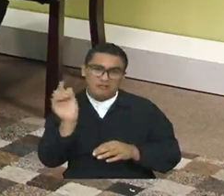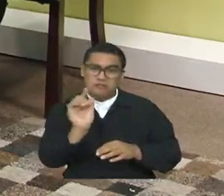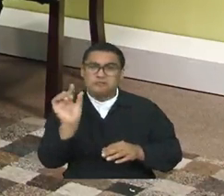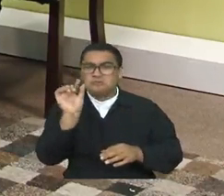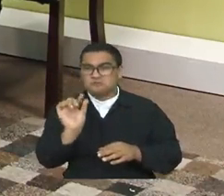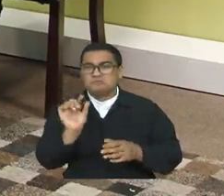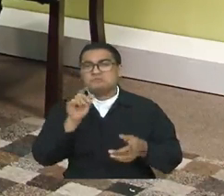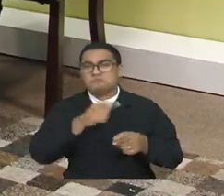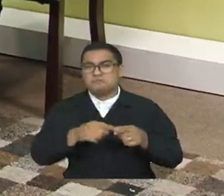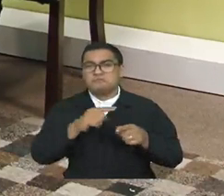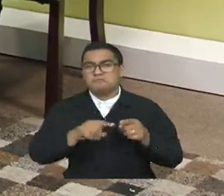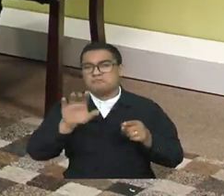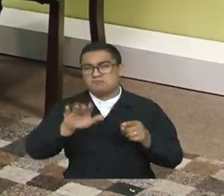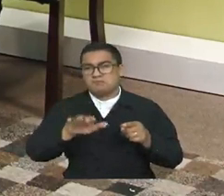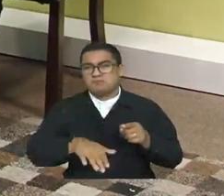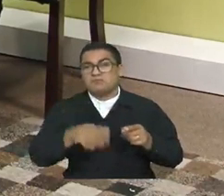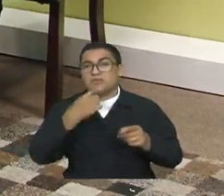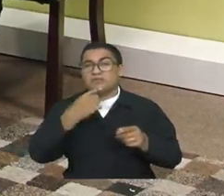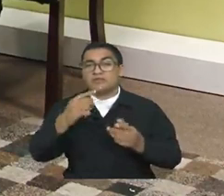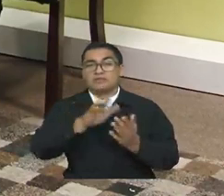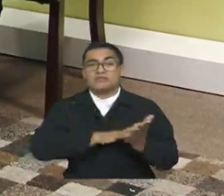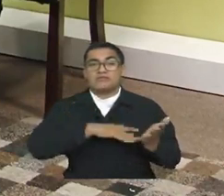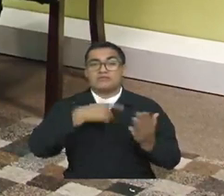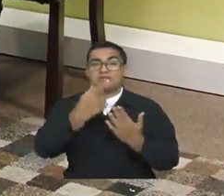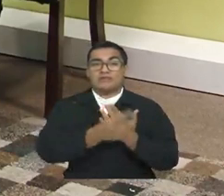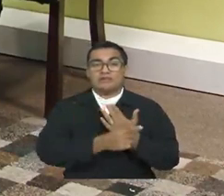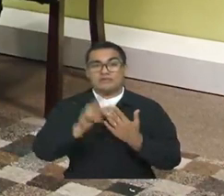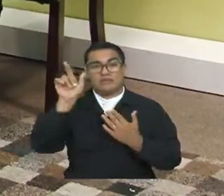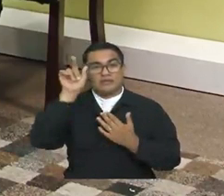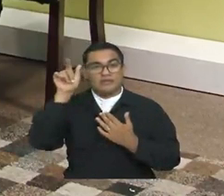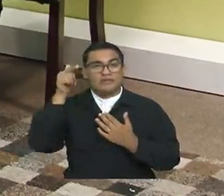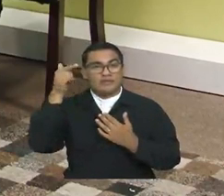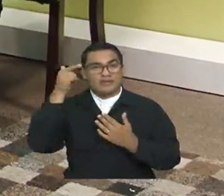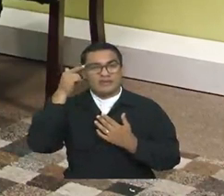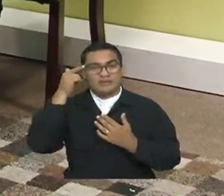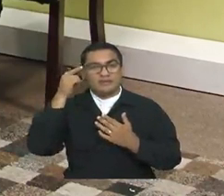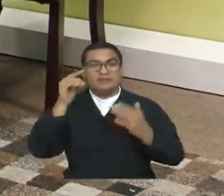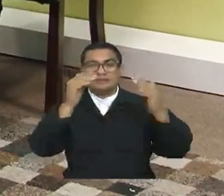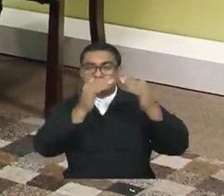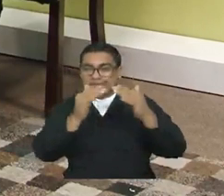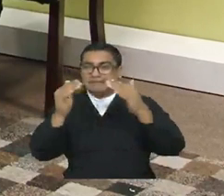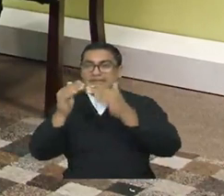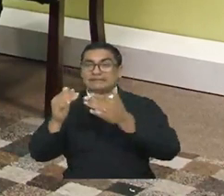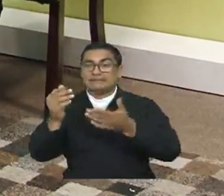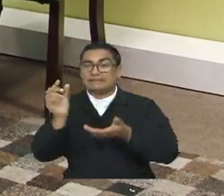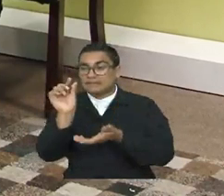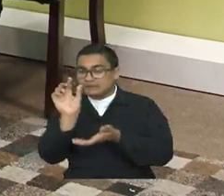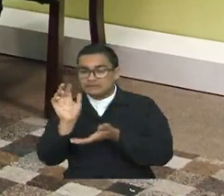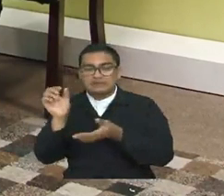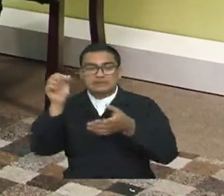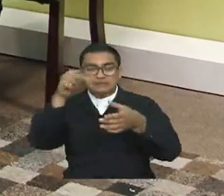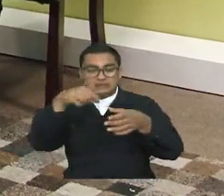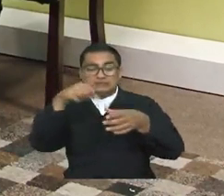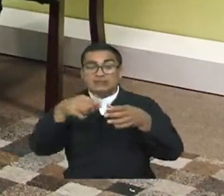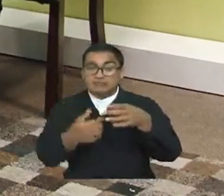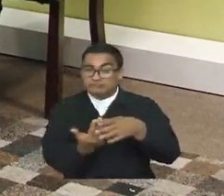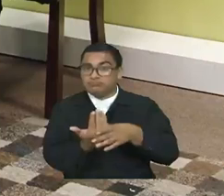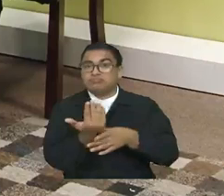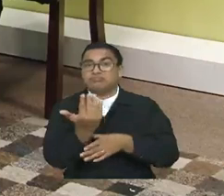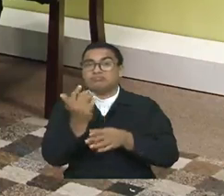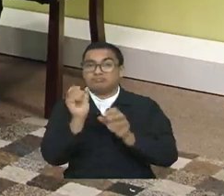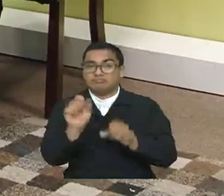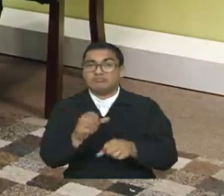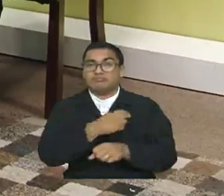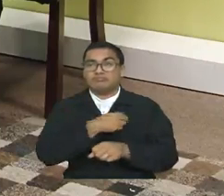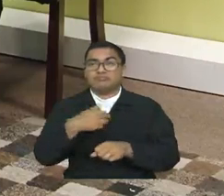hubo un programa del gobierno incluso que anduvo, ¿no?, uh-huh, en las casas, aportando las semillitas para que uno creara sus pequeños